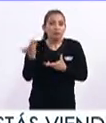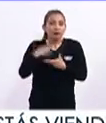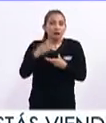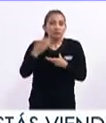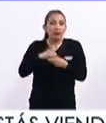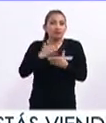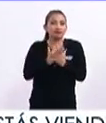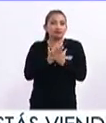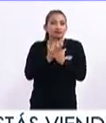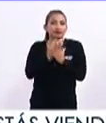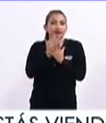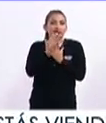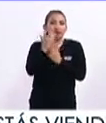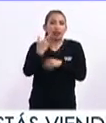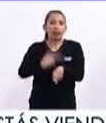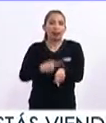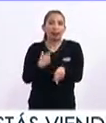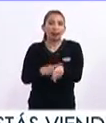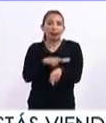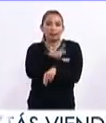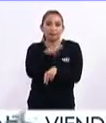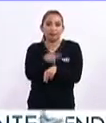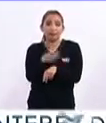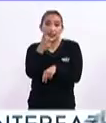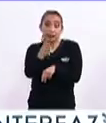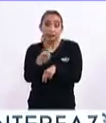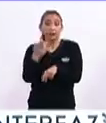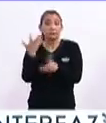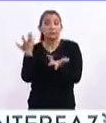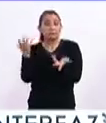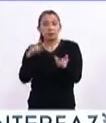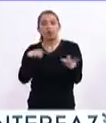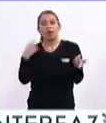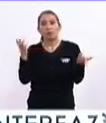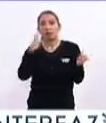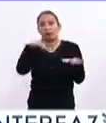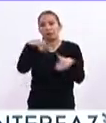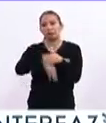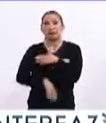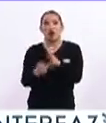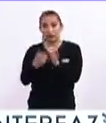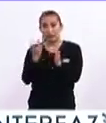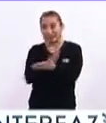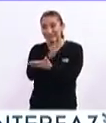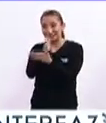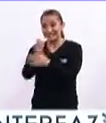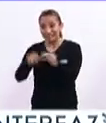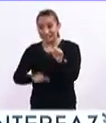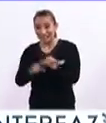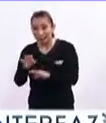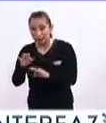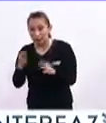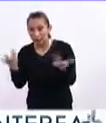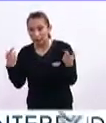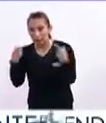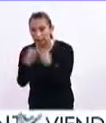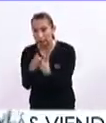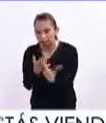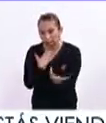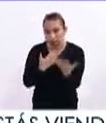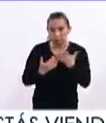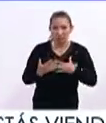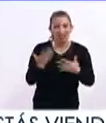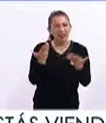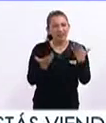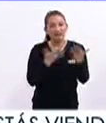acumulan ciertos padecimientos, y eso también nos puede descontrolar ahora que nos estamos reincorporando a nuestras actividades diarias, de